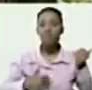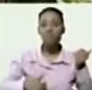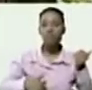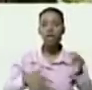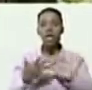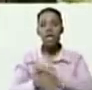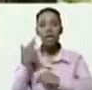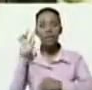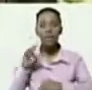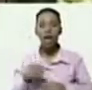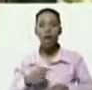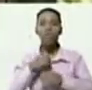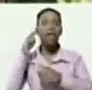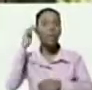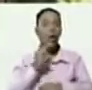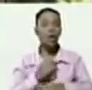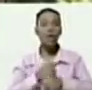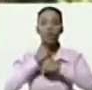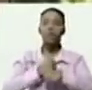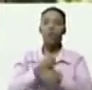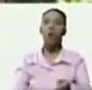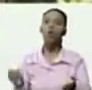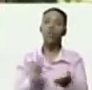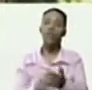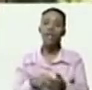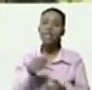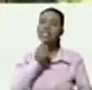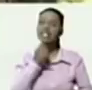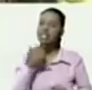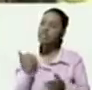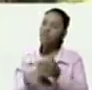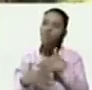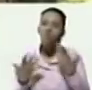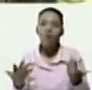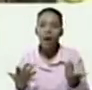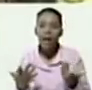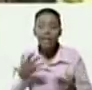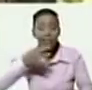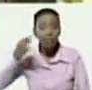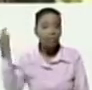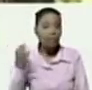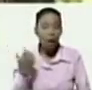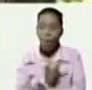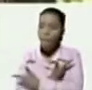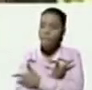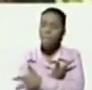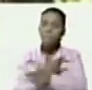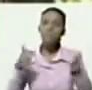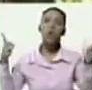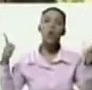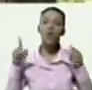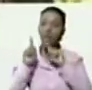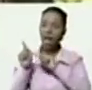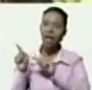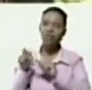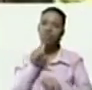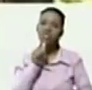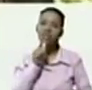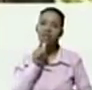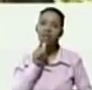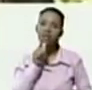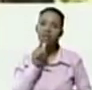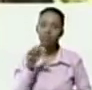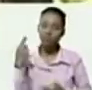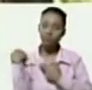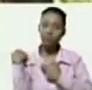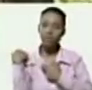otra vez, ¿cuántos años pasó? ¿Y quién fue el que verdaderamente liberó, nos liberó de eso? El